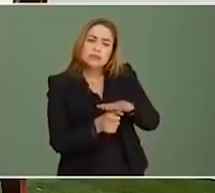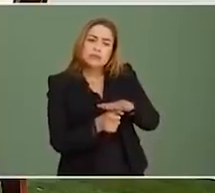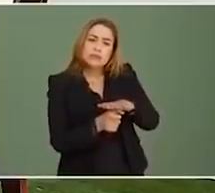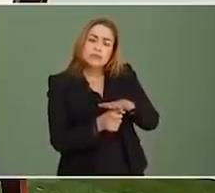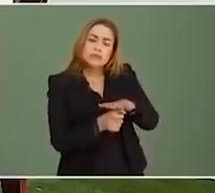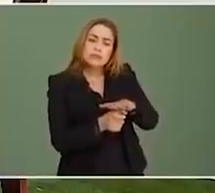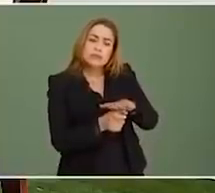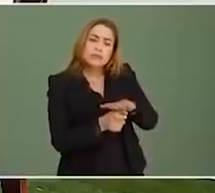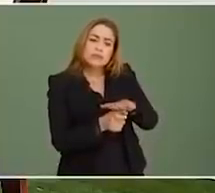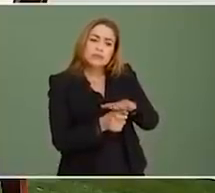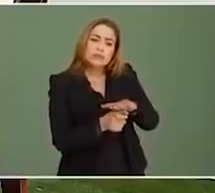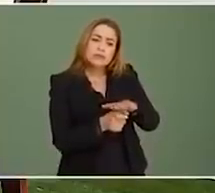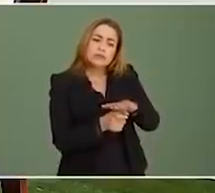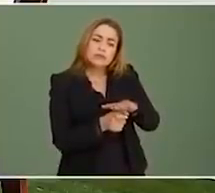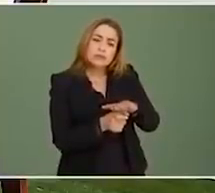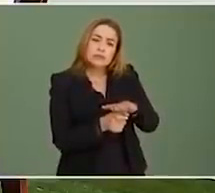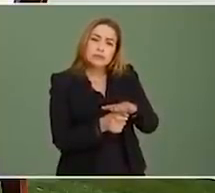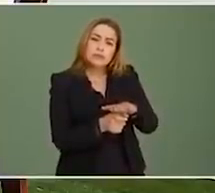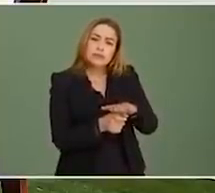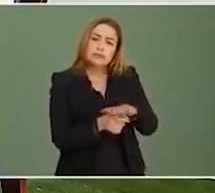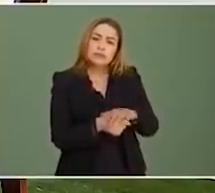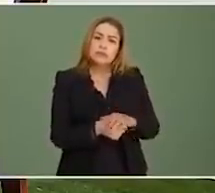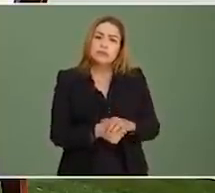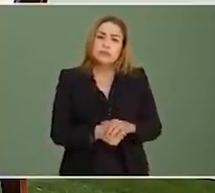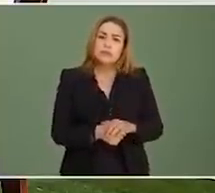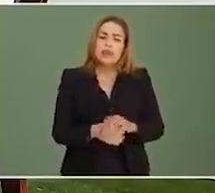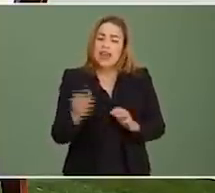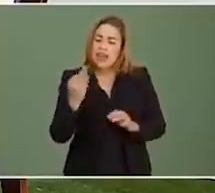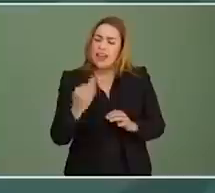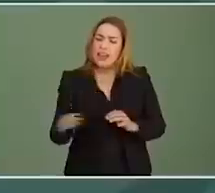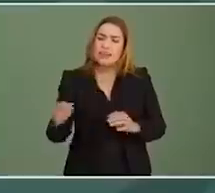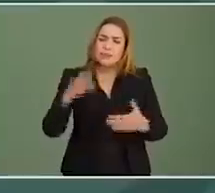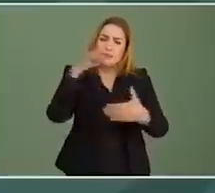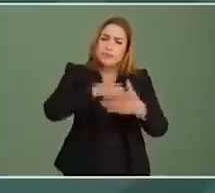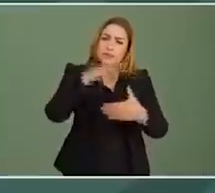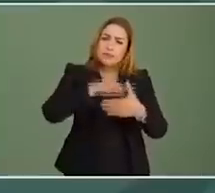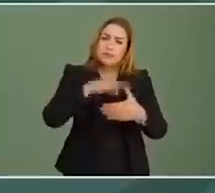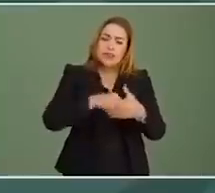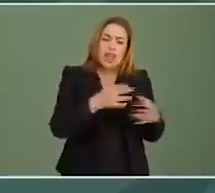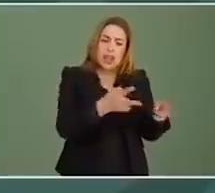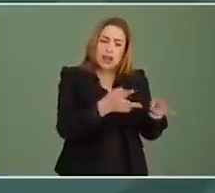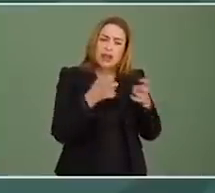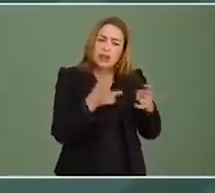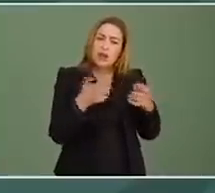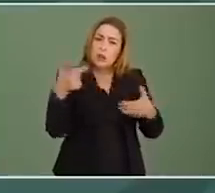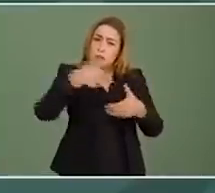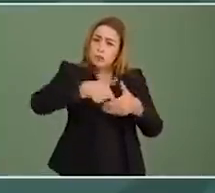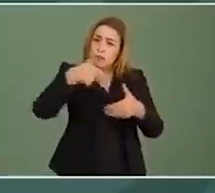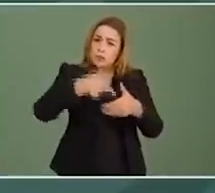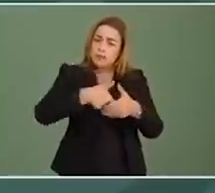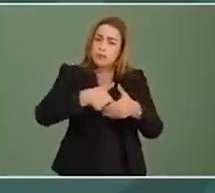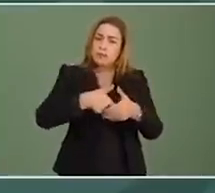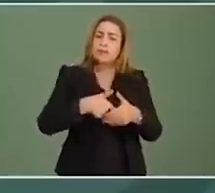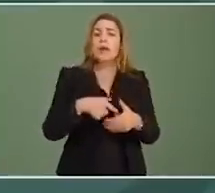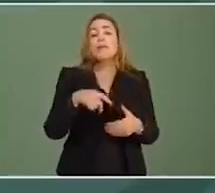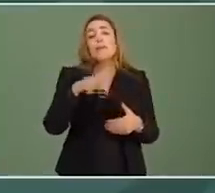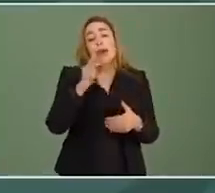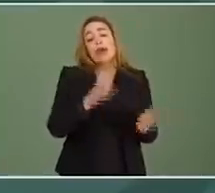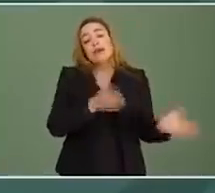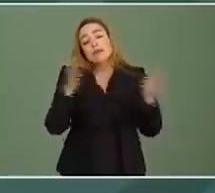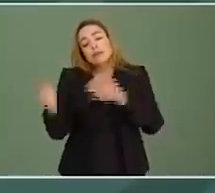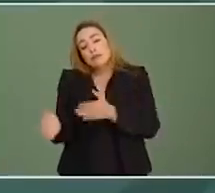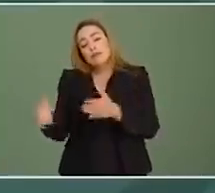lo d el fraude electoral lo del robo de combustible pero en el senado